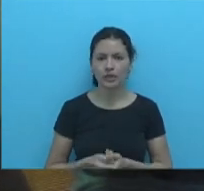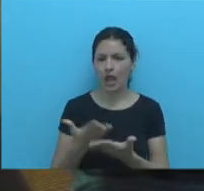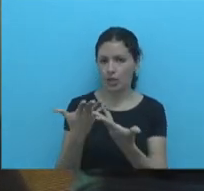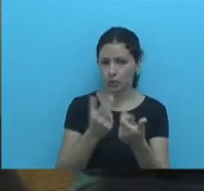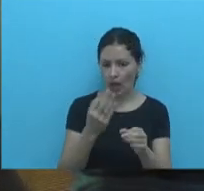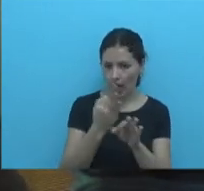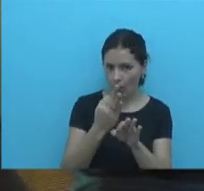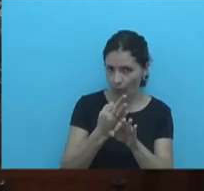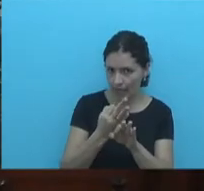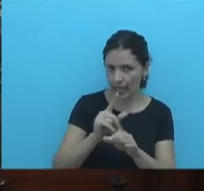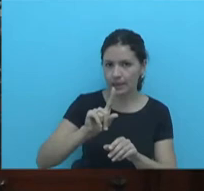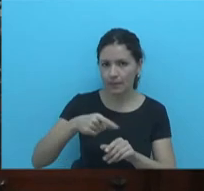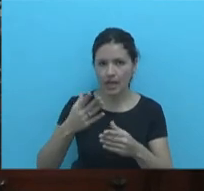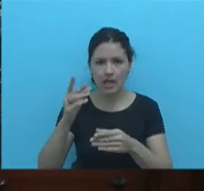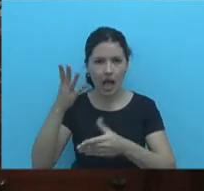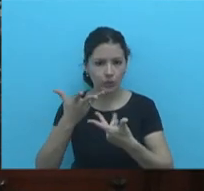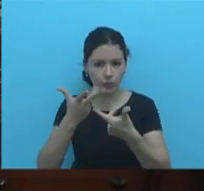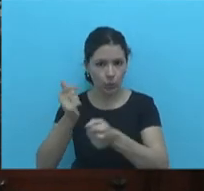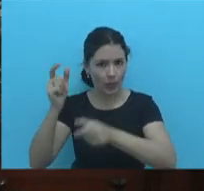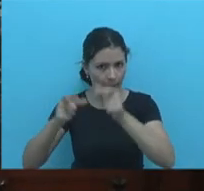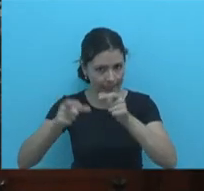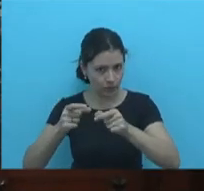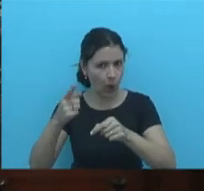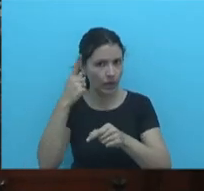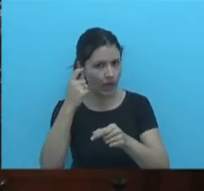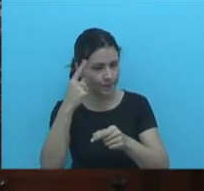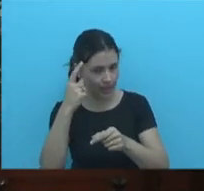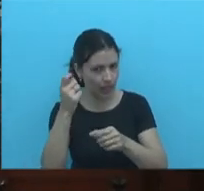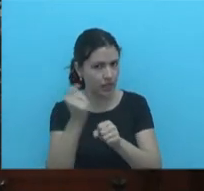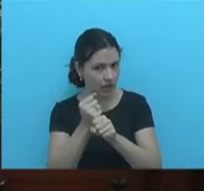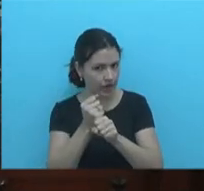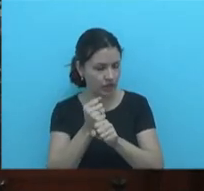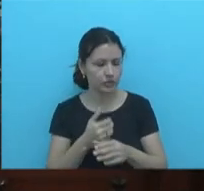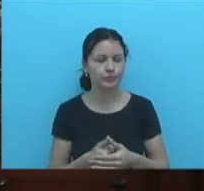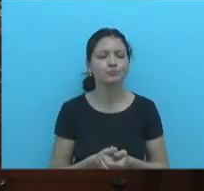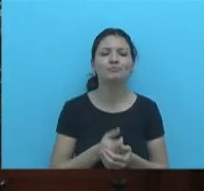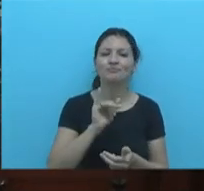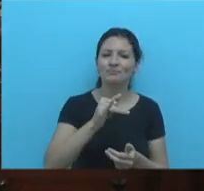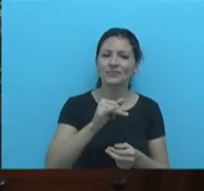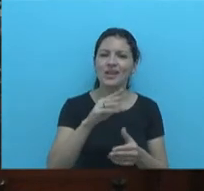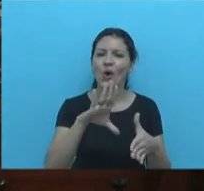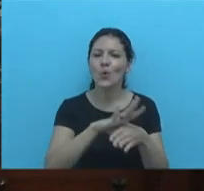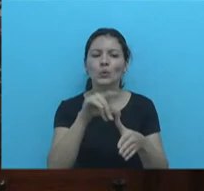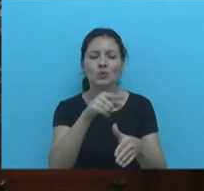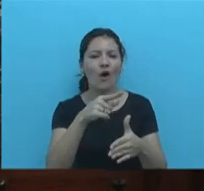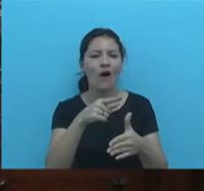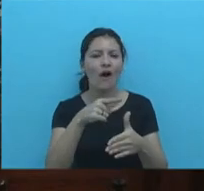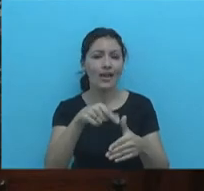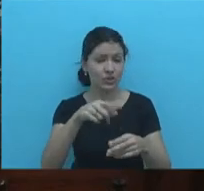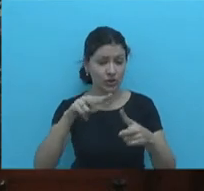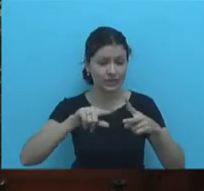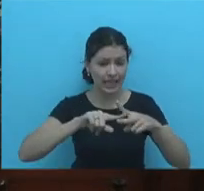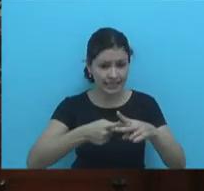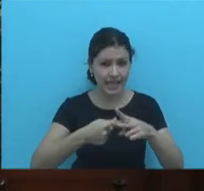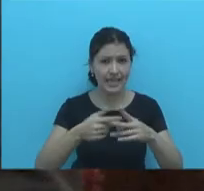gente. Tiene la palabra. Quería agregar que justamente eso, que logró que mucha gente pueda generar